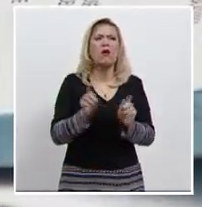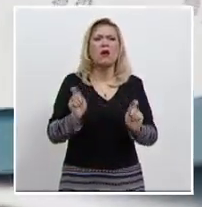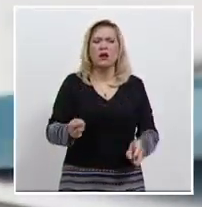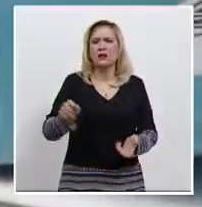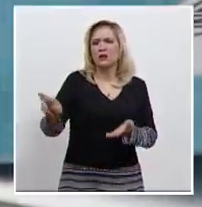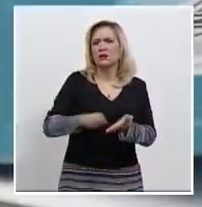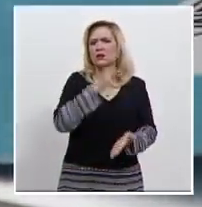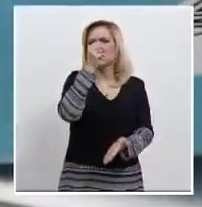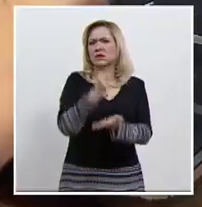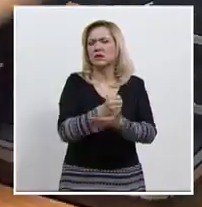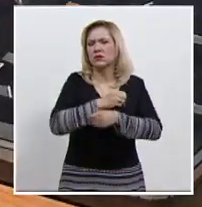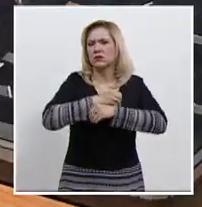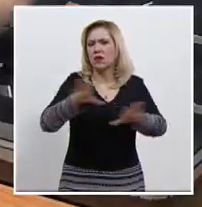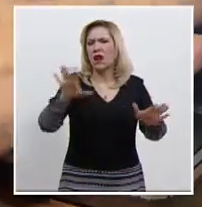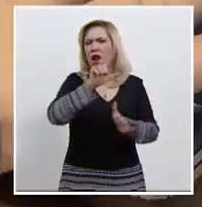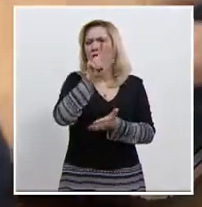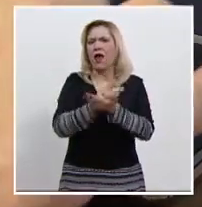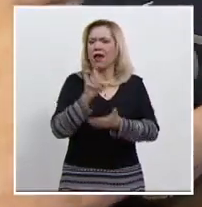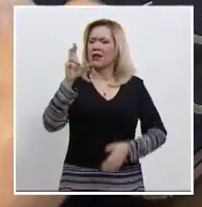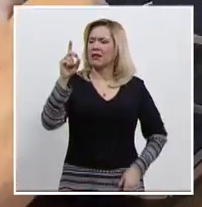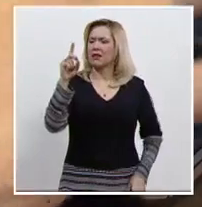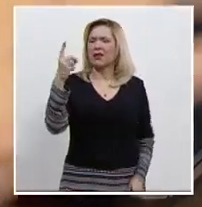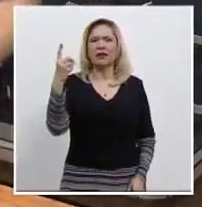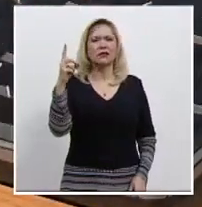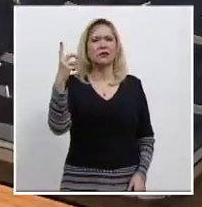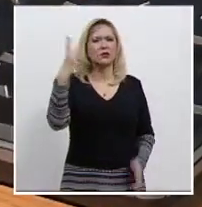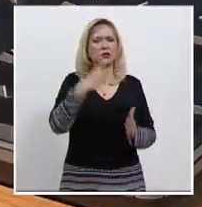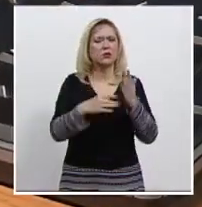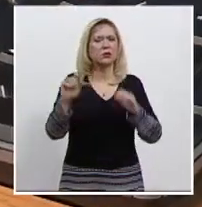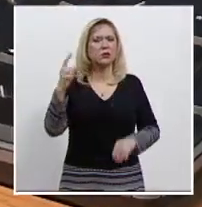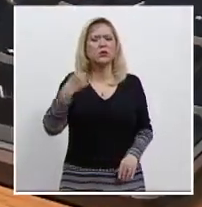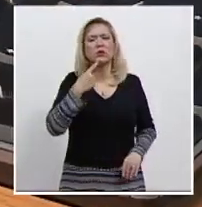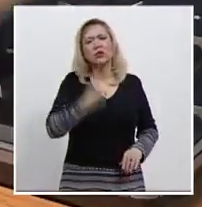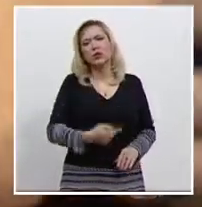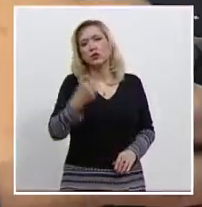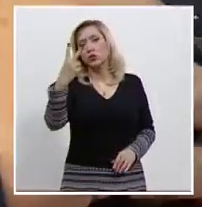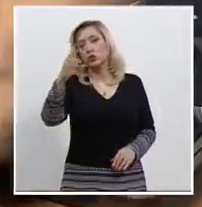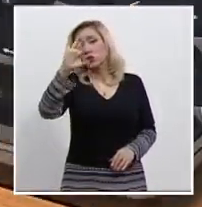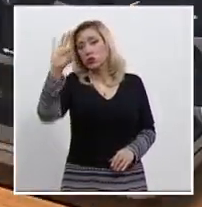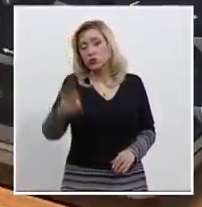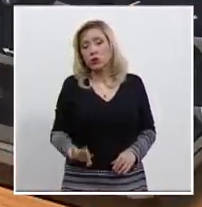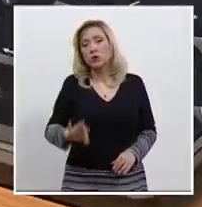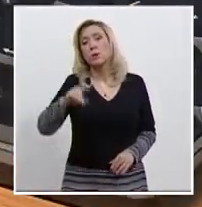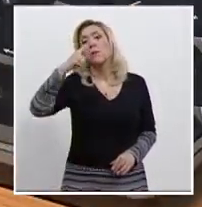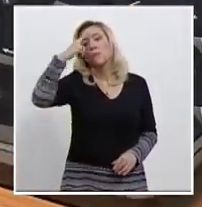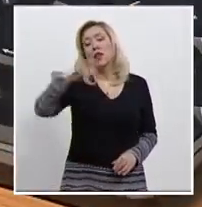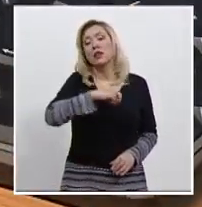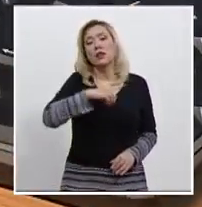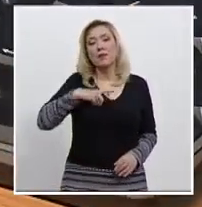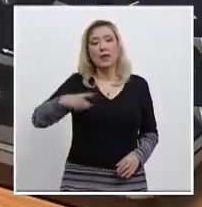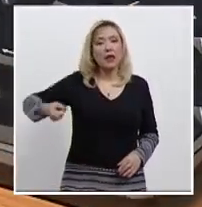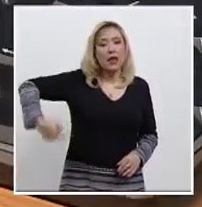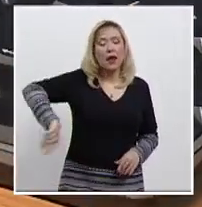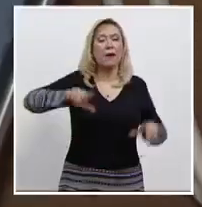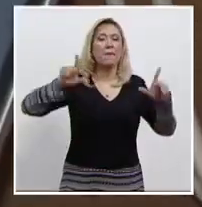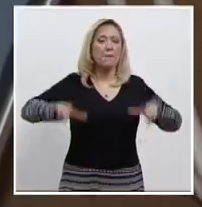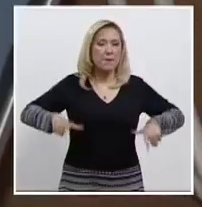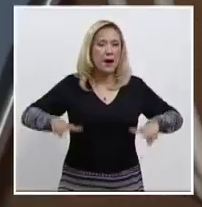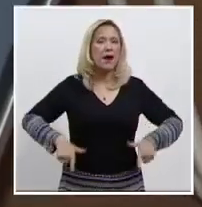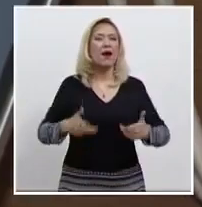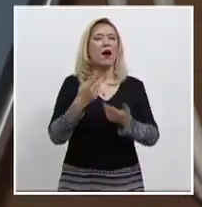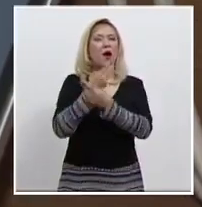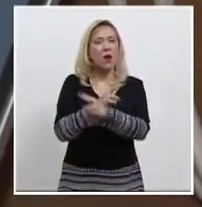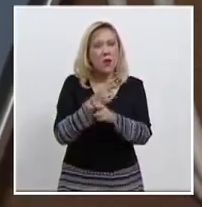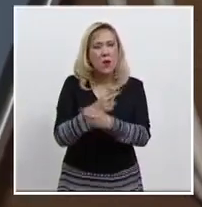30 de diciembre de 2021, establece un aprovechamiento del 2% que deberán pagar las plataformas digitales